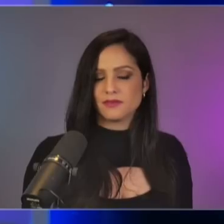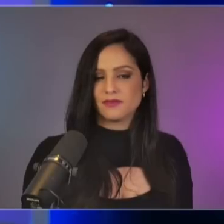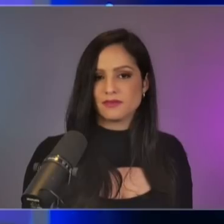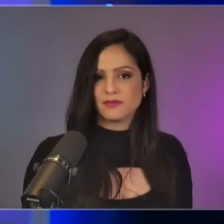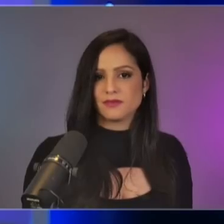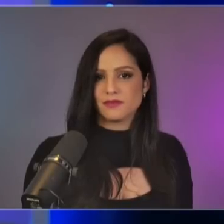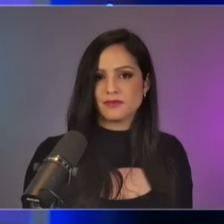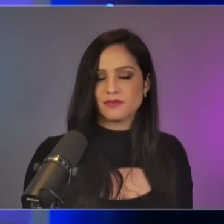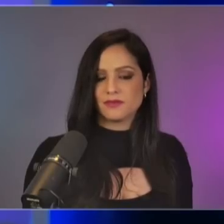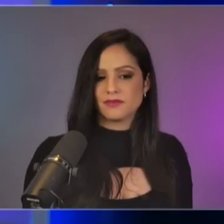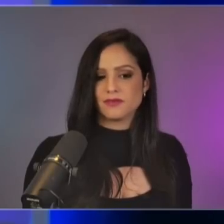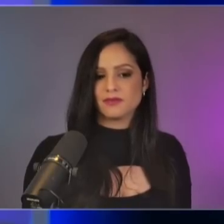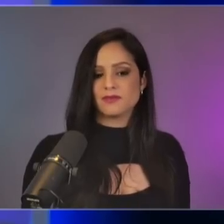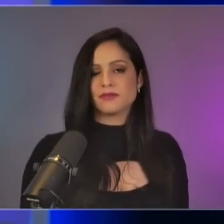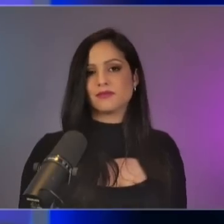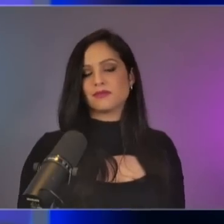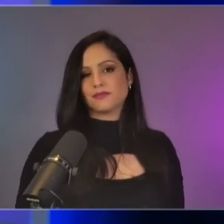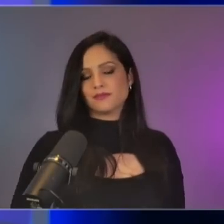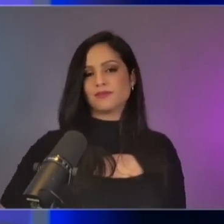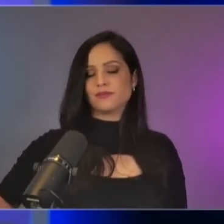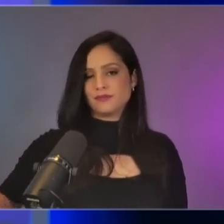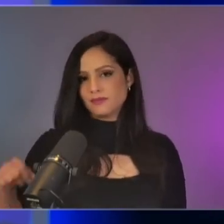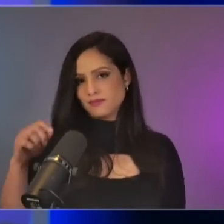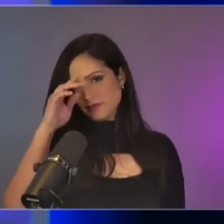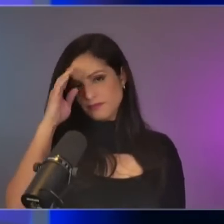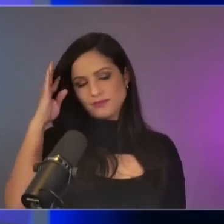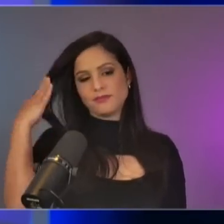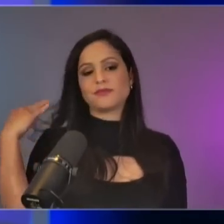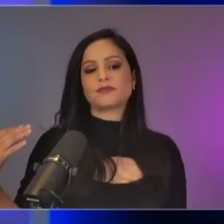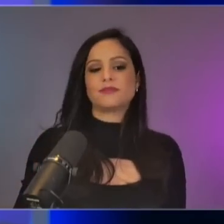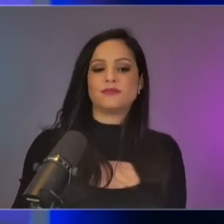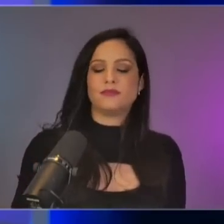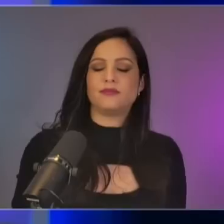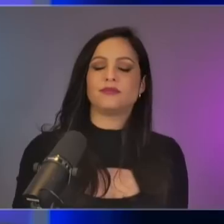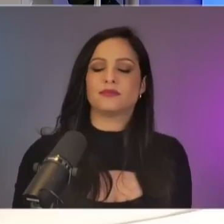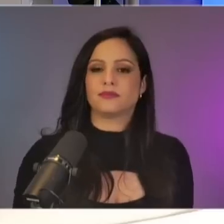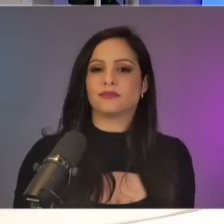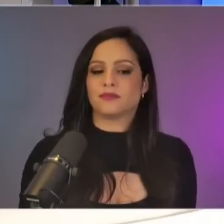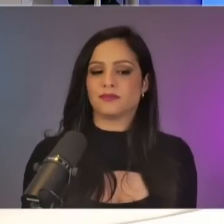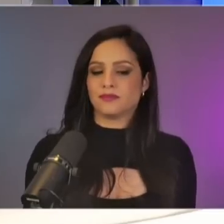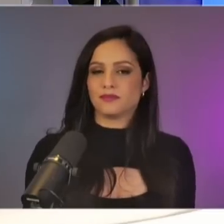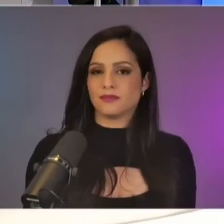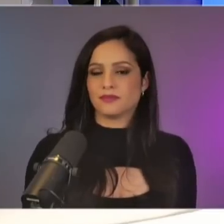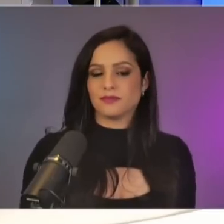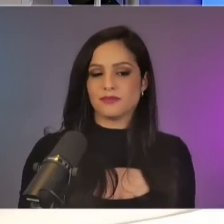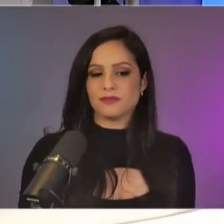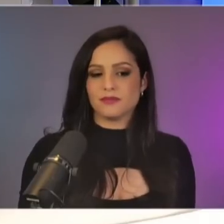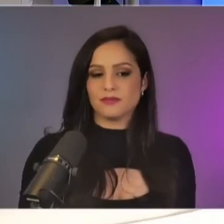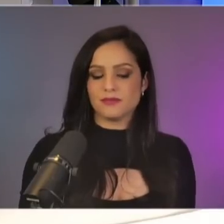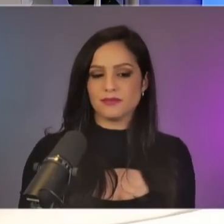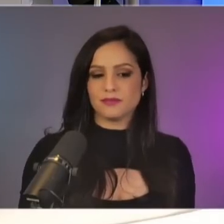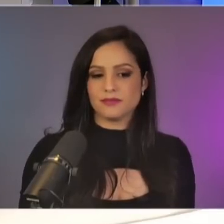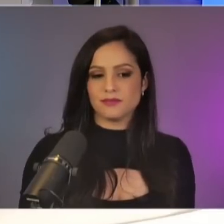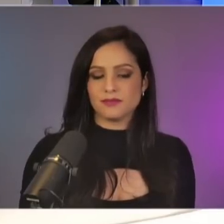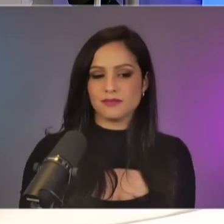un médico un médico que tenga entrenamiento para realizarlo hialurónico que lo usa mucho